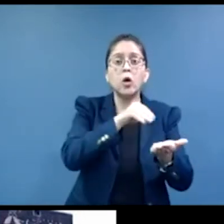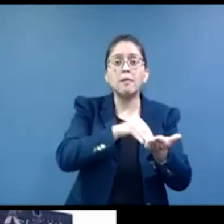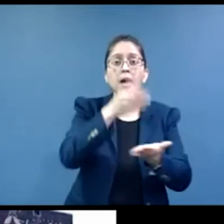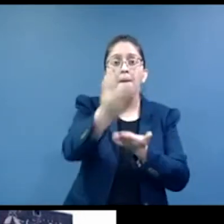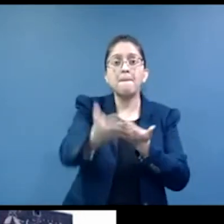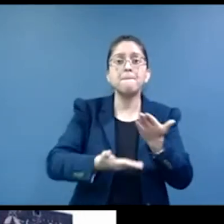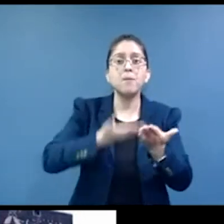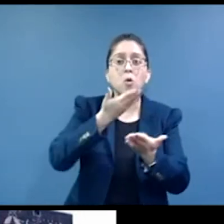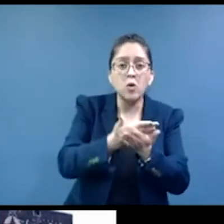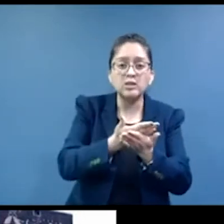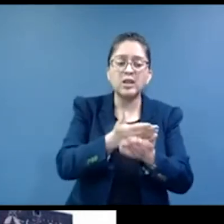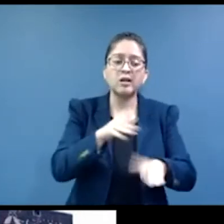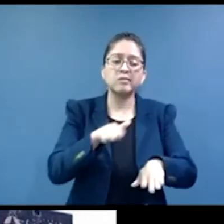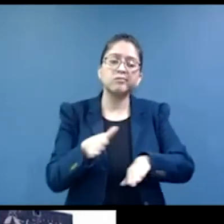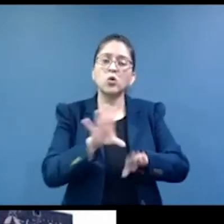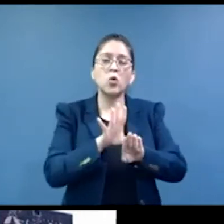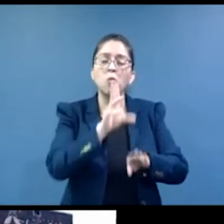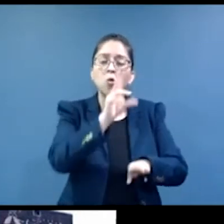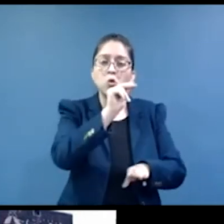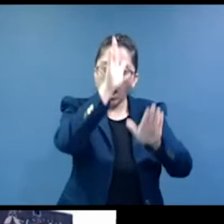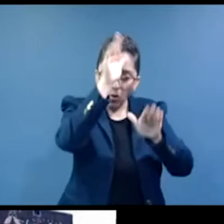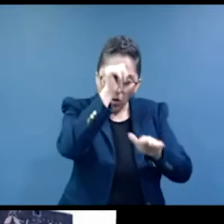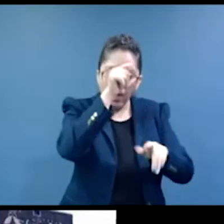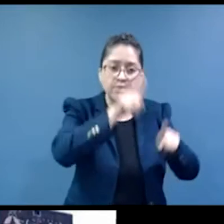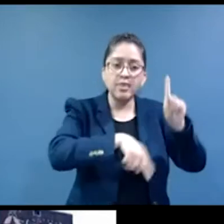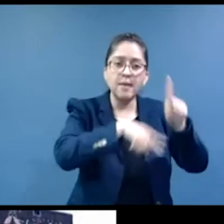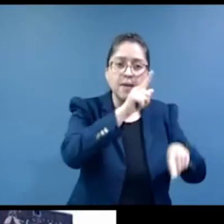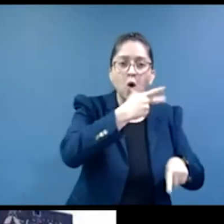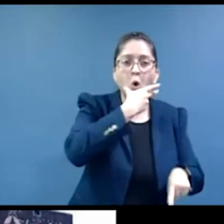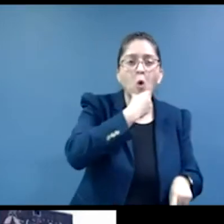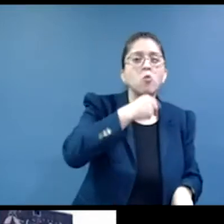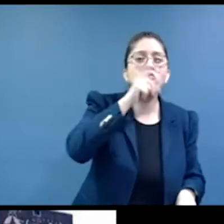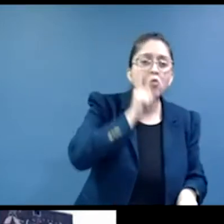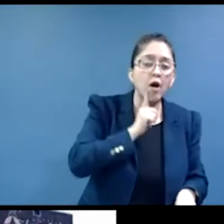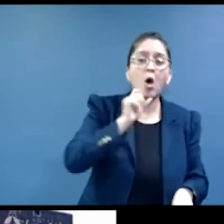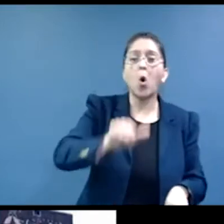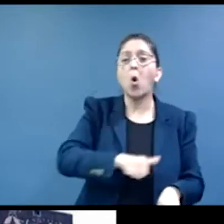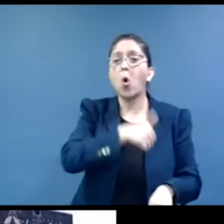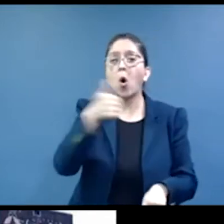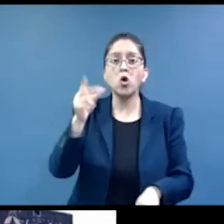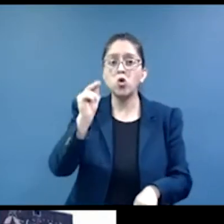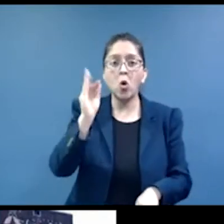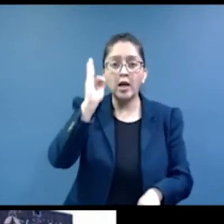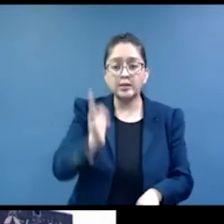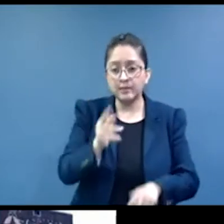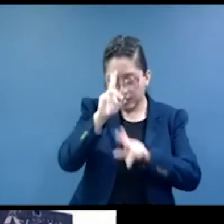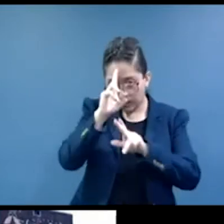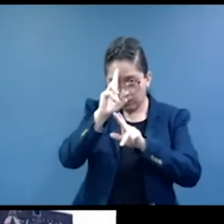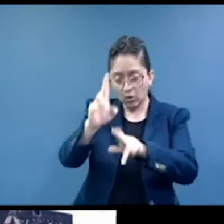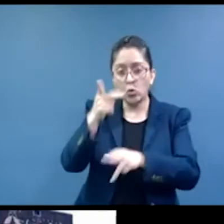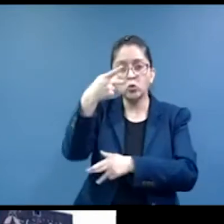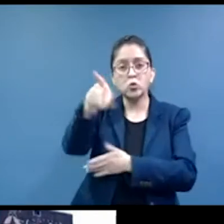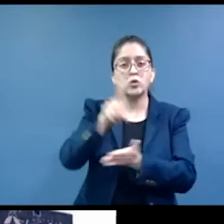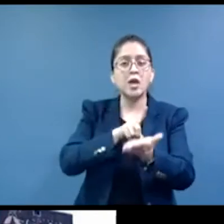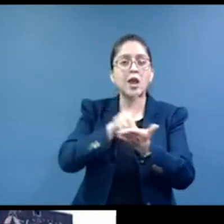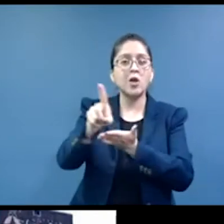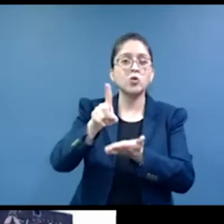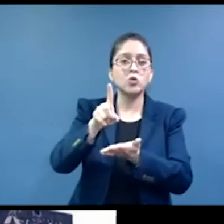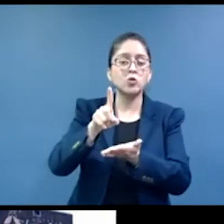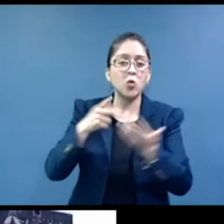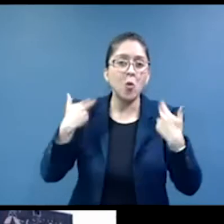estereotipos de género o incluso violatorias de derechos humanos y discriminatorias. Y como te decía,